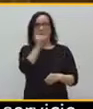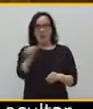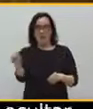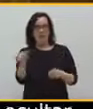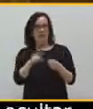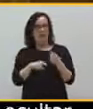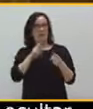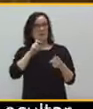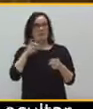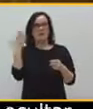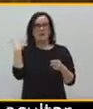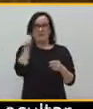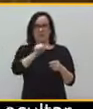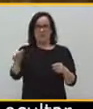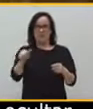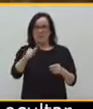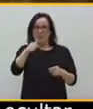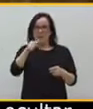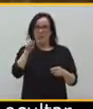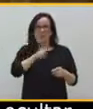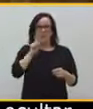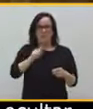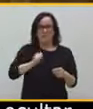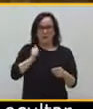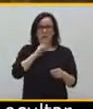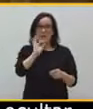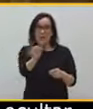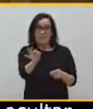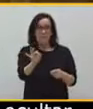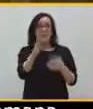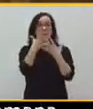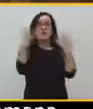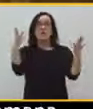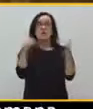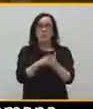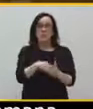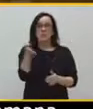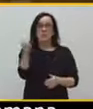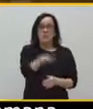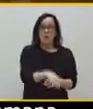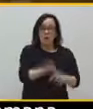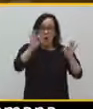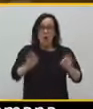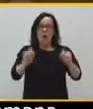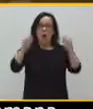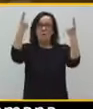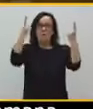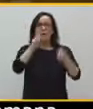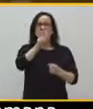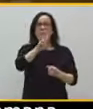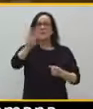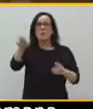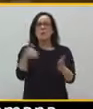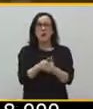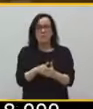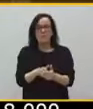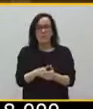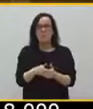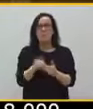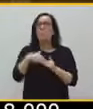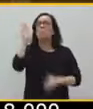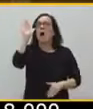semana pasada un bulo y esta semana es la verdad. 18.000 muertos oficiales y 24.000 o más